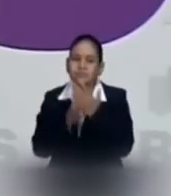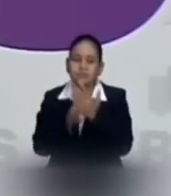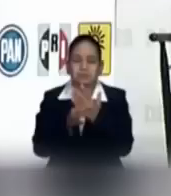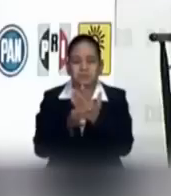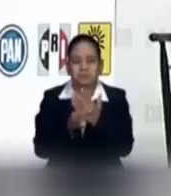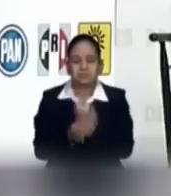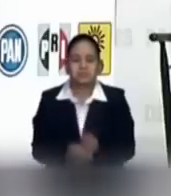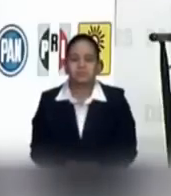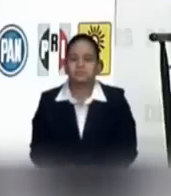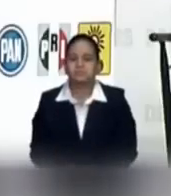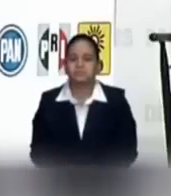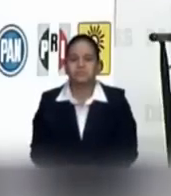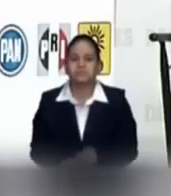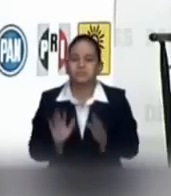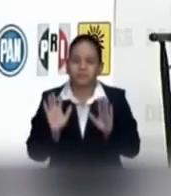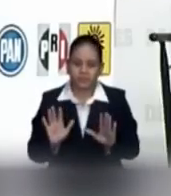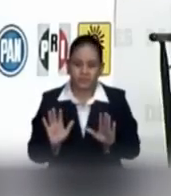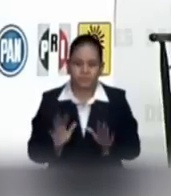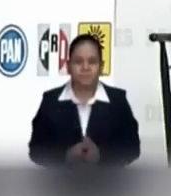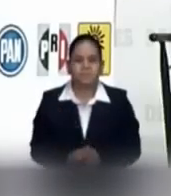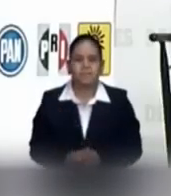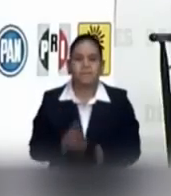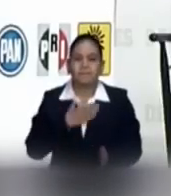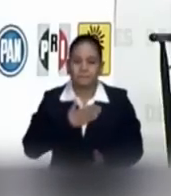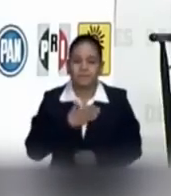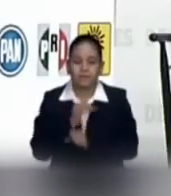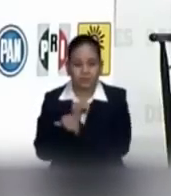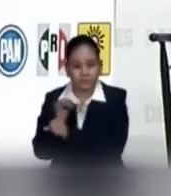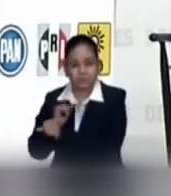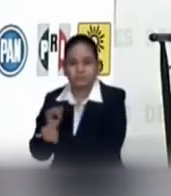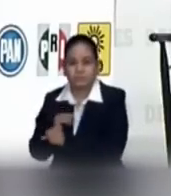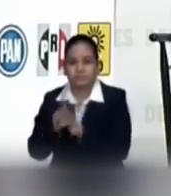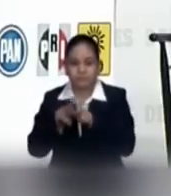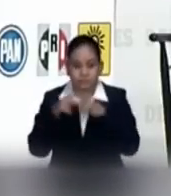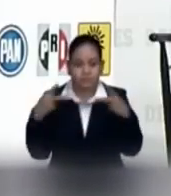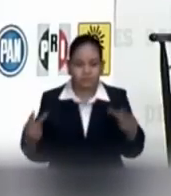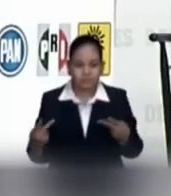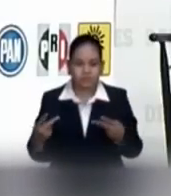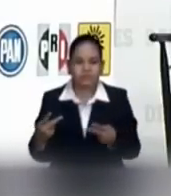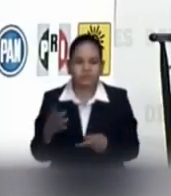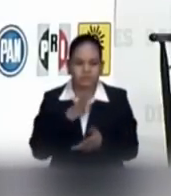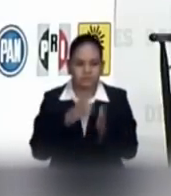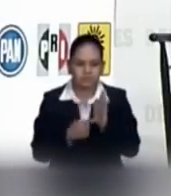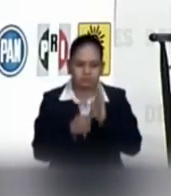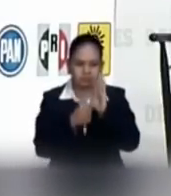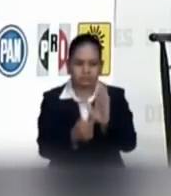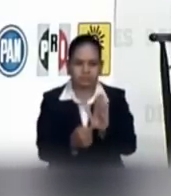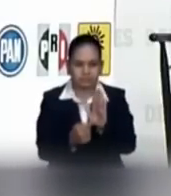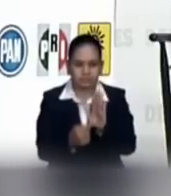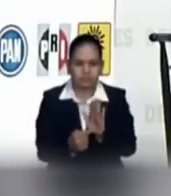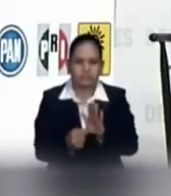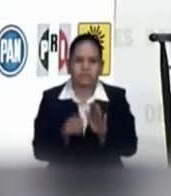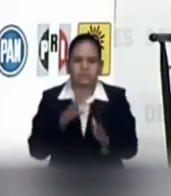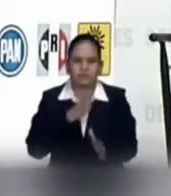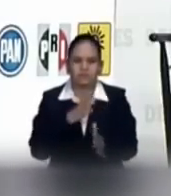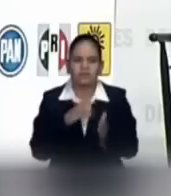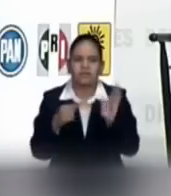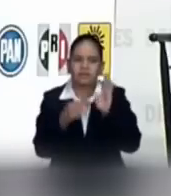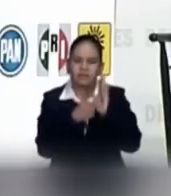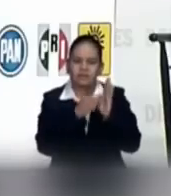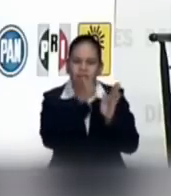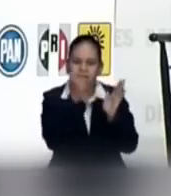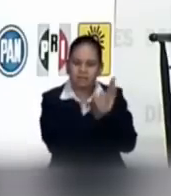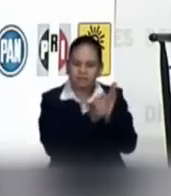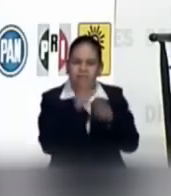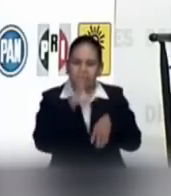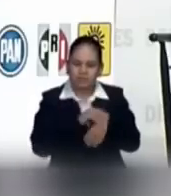si me deja terminar la idea. Sí. Soy periodista de investigación y pude tener acceso a todos los documentos, así como a las actas constitutivas, a los permisos, y yo